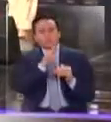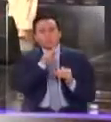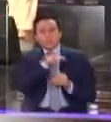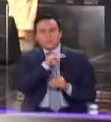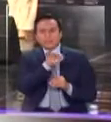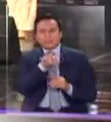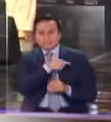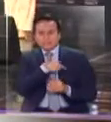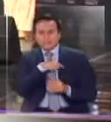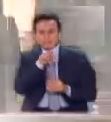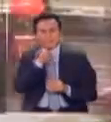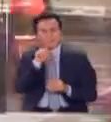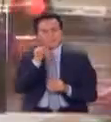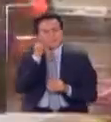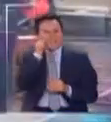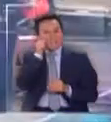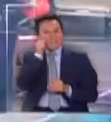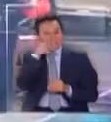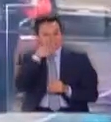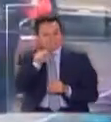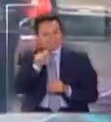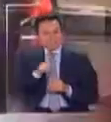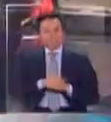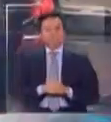en el 27 de abril